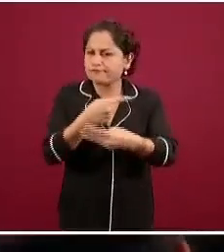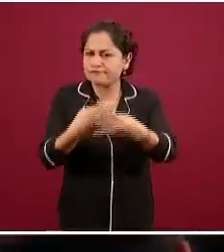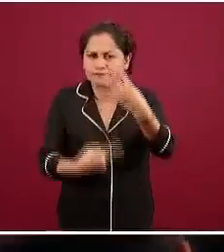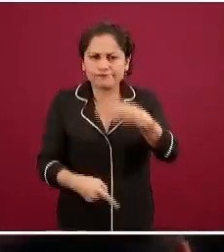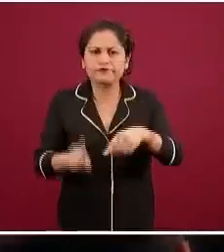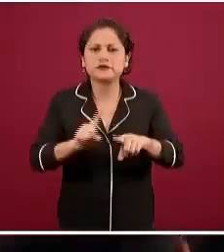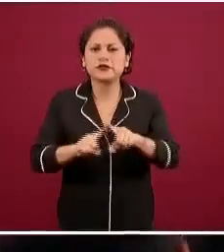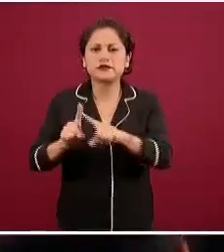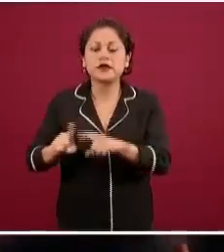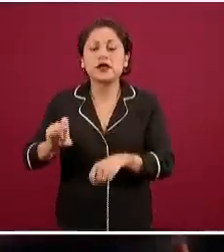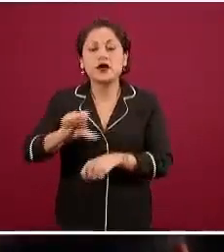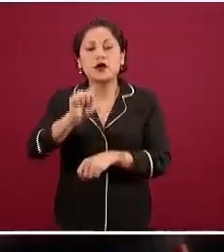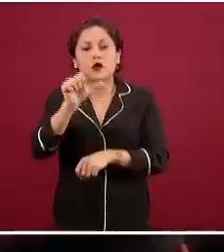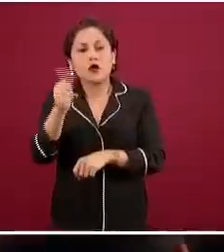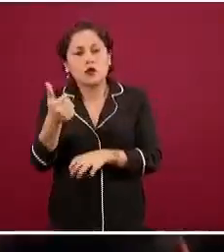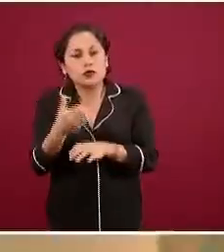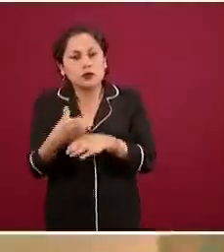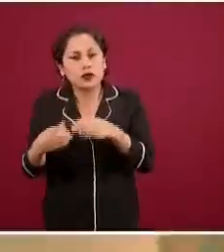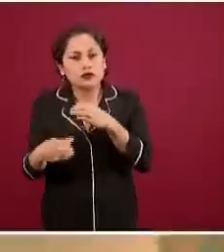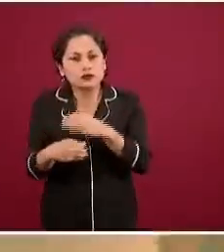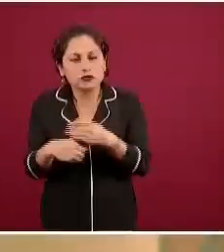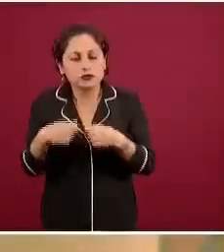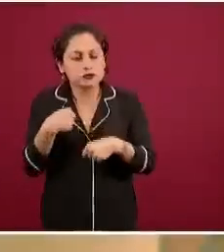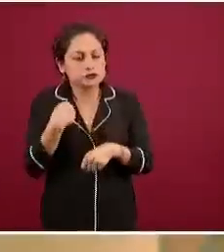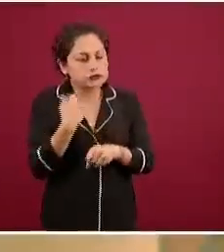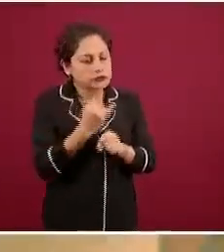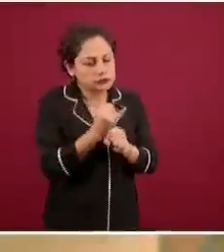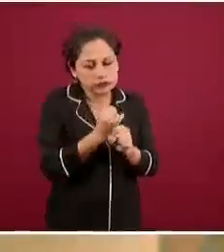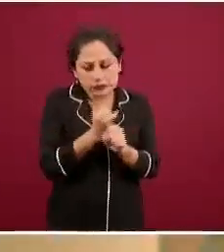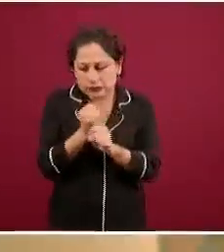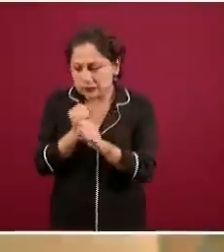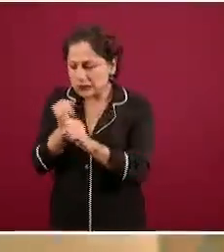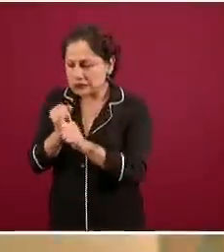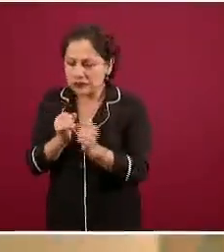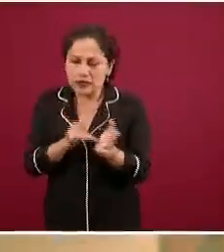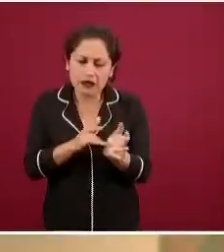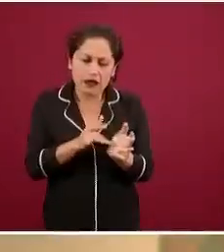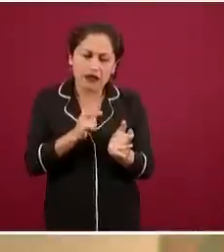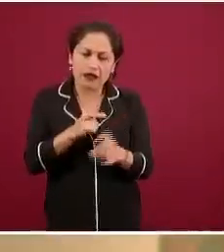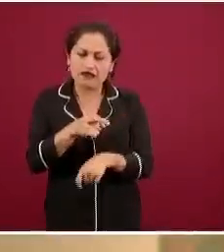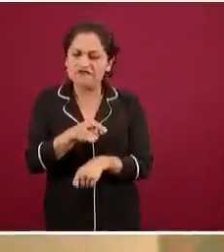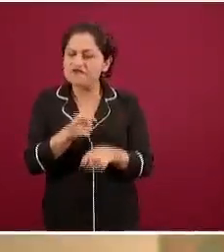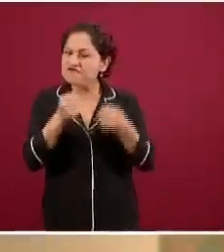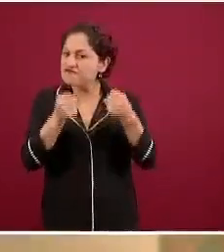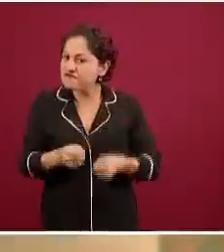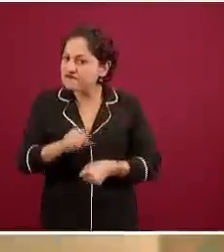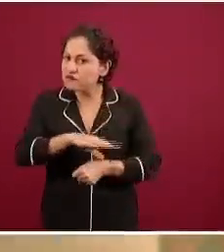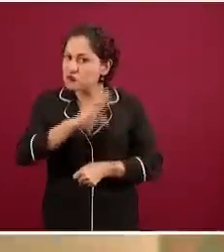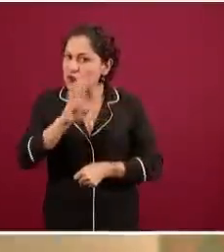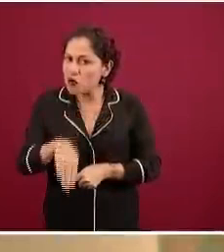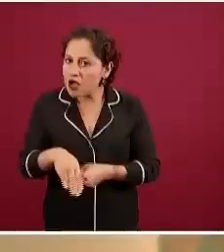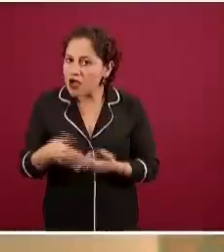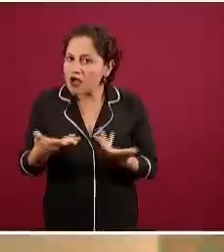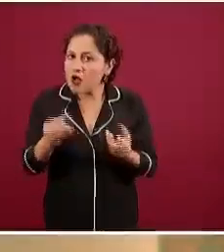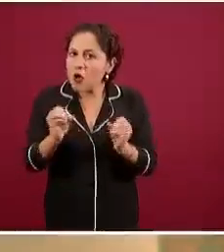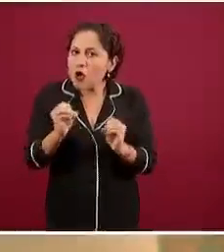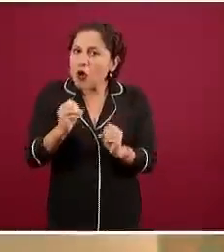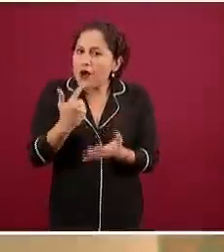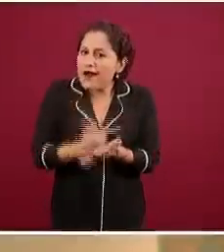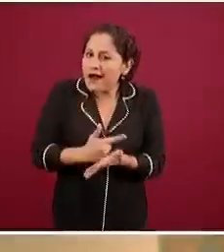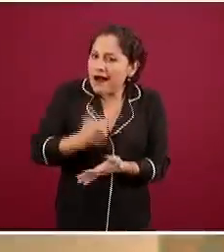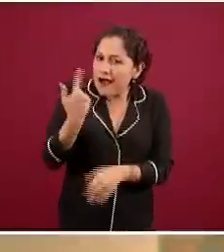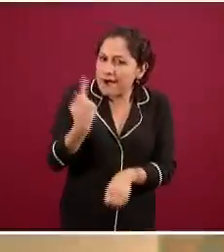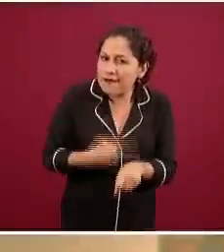características permiten predecir quién va a tener un desenlace desfavorable, como la edad, por ejemplo. ¿Cuál